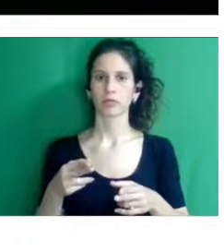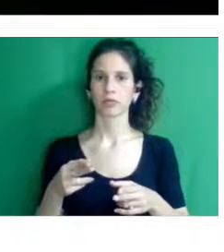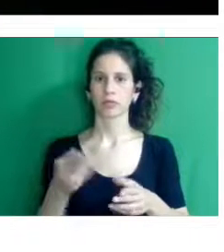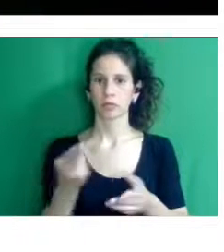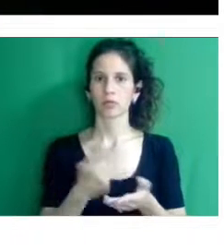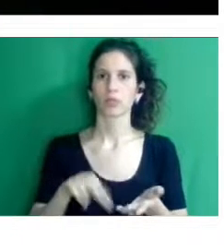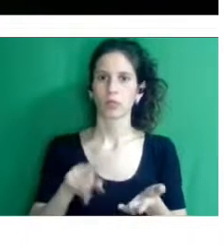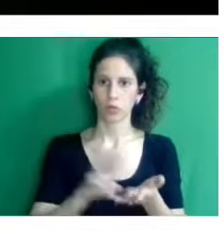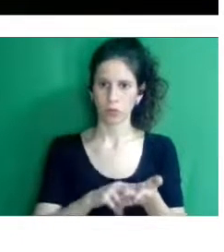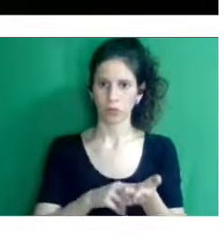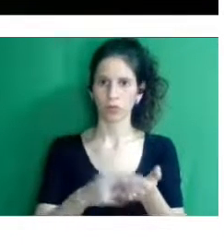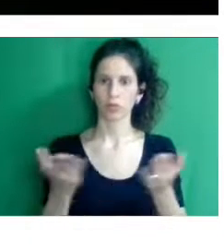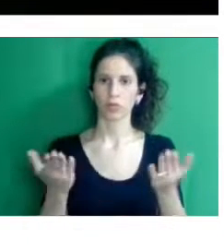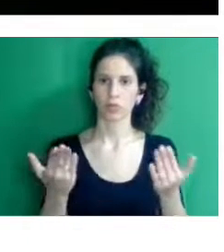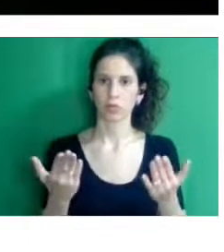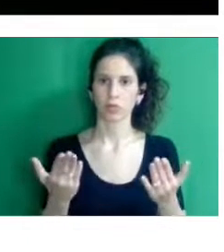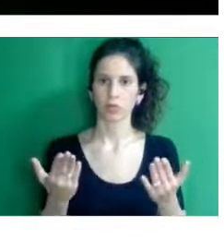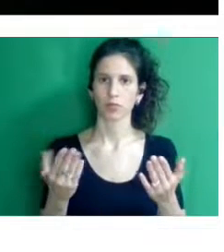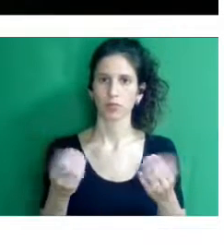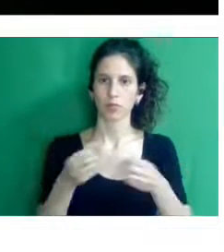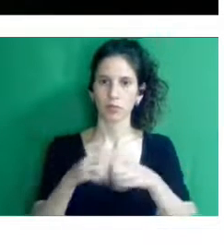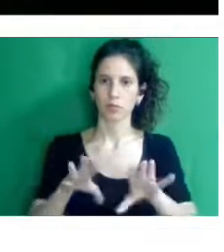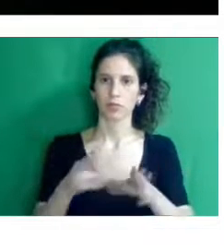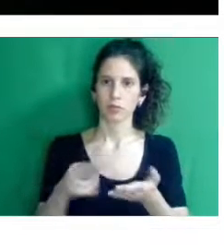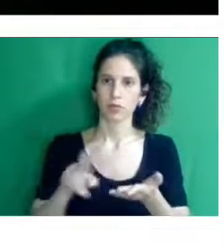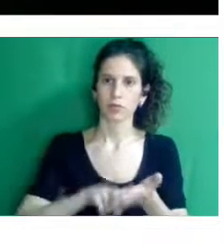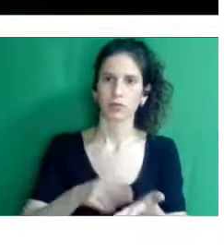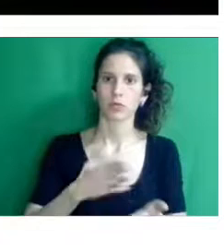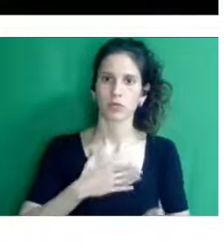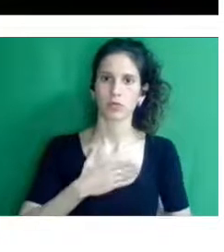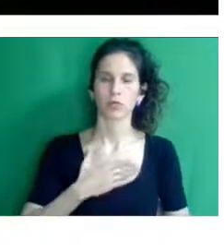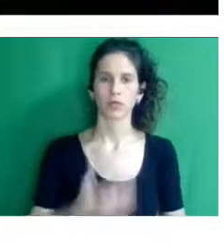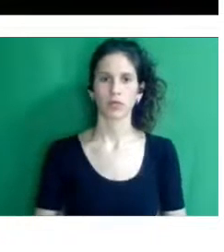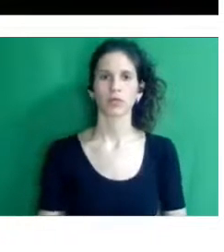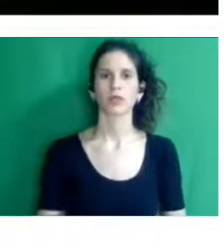presentar? Me comparto otra vez la pantalla,